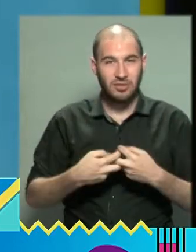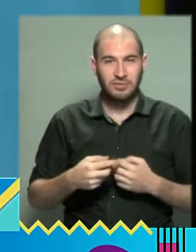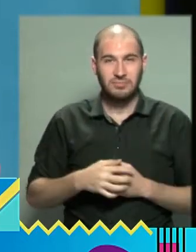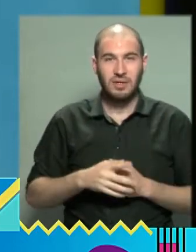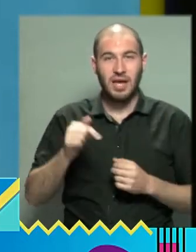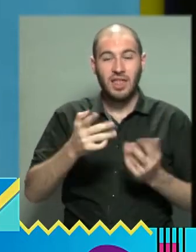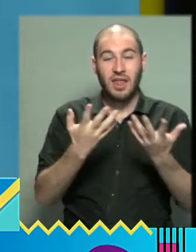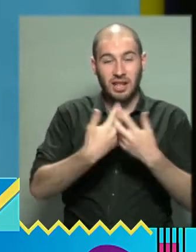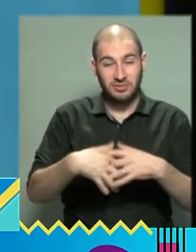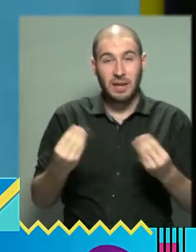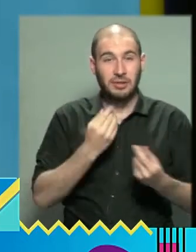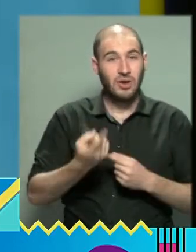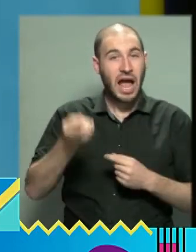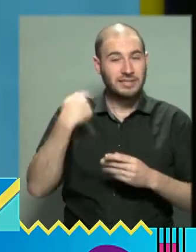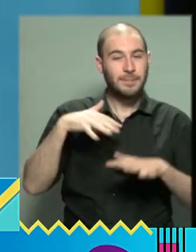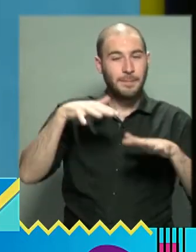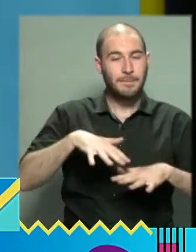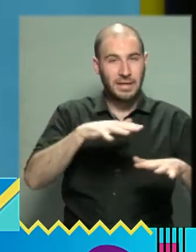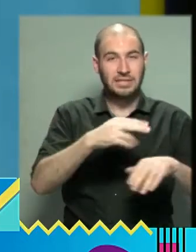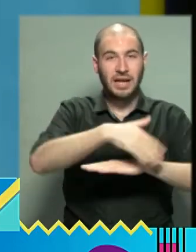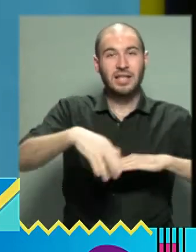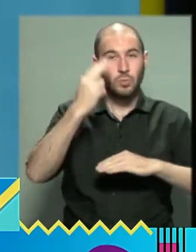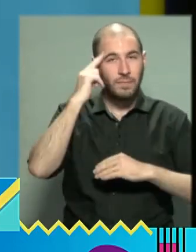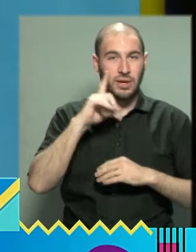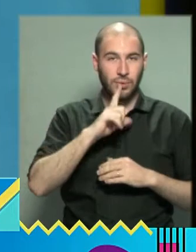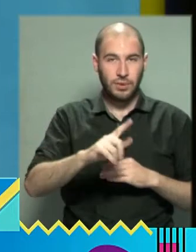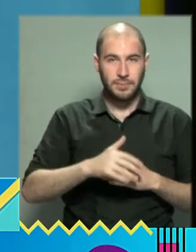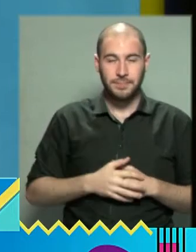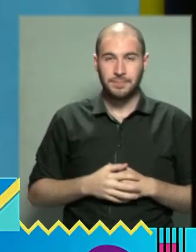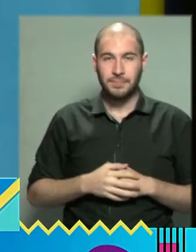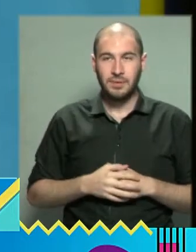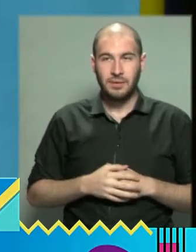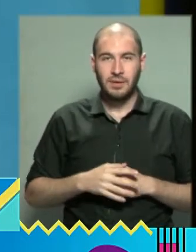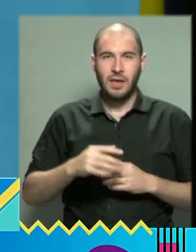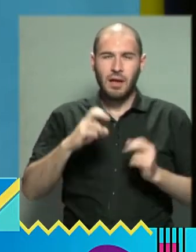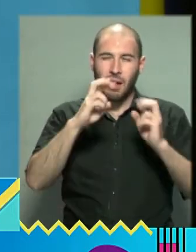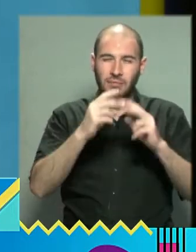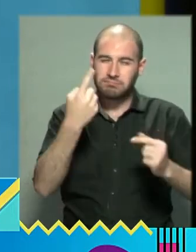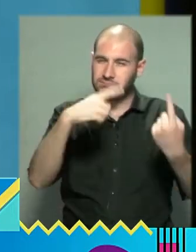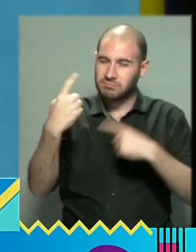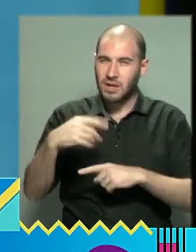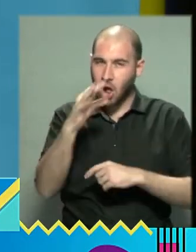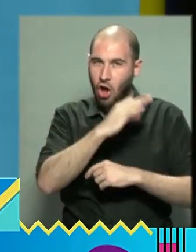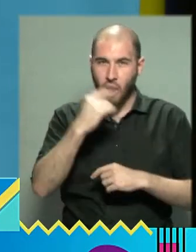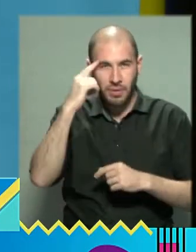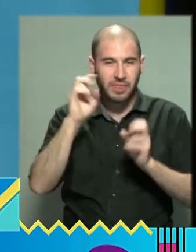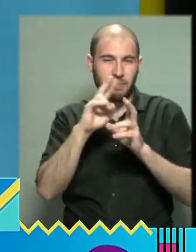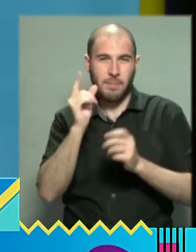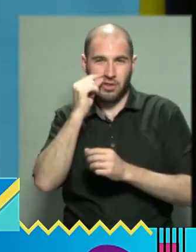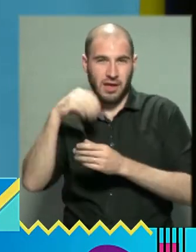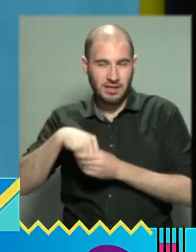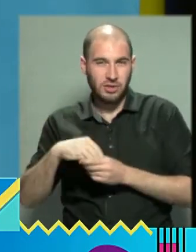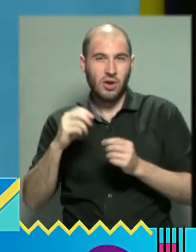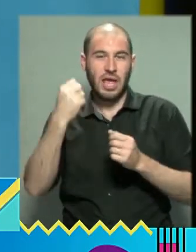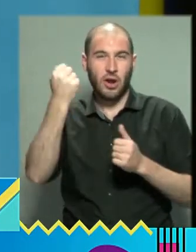está ligado a lo que pasó ayer, una marcha en la 9 de julio. Distintas análisis y miradas se pueden hacer desde la política, desde